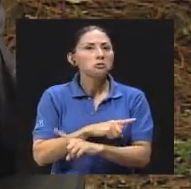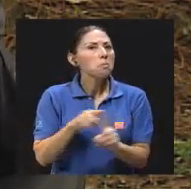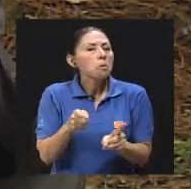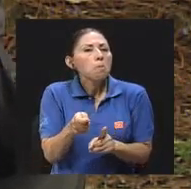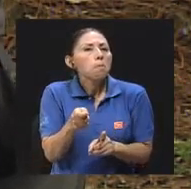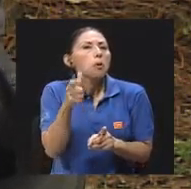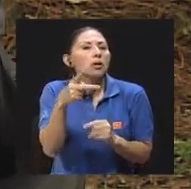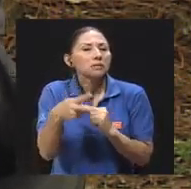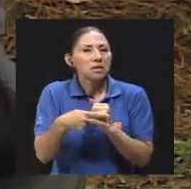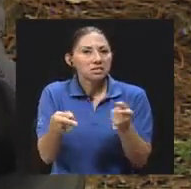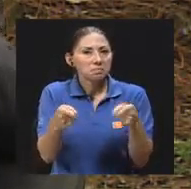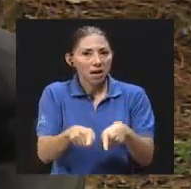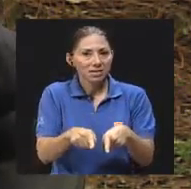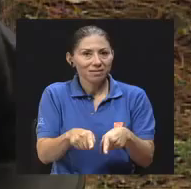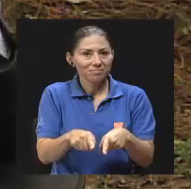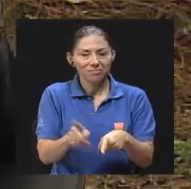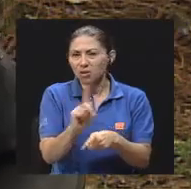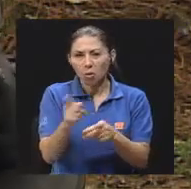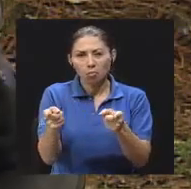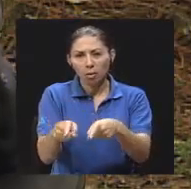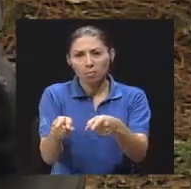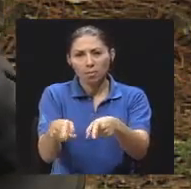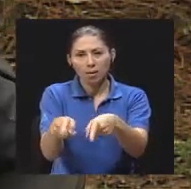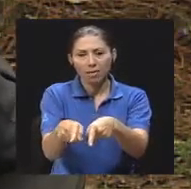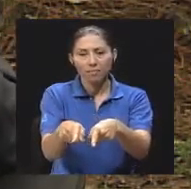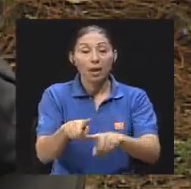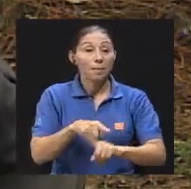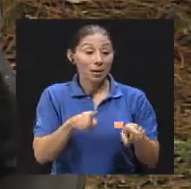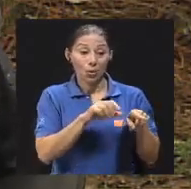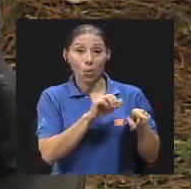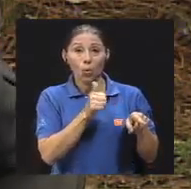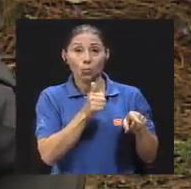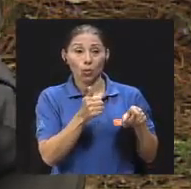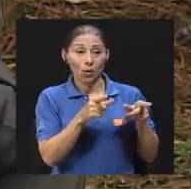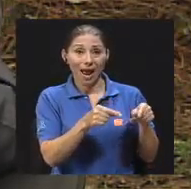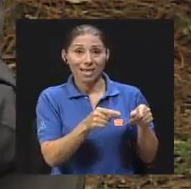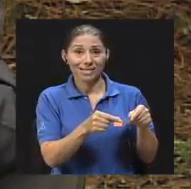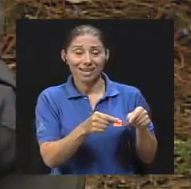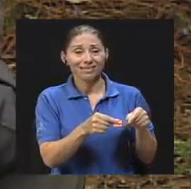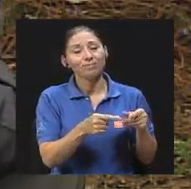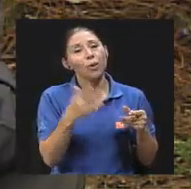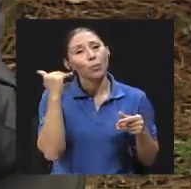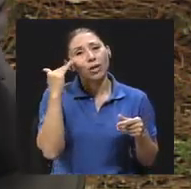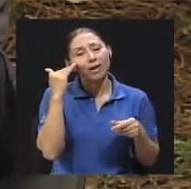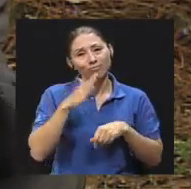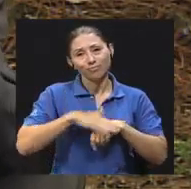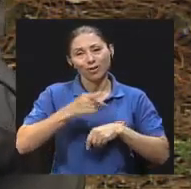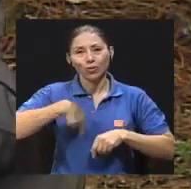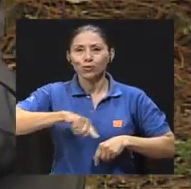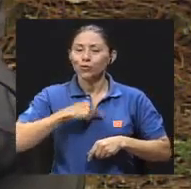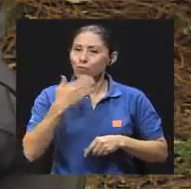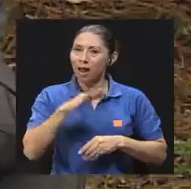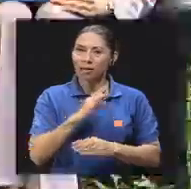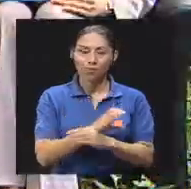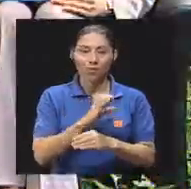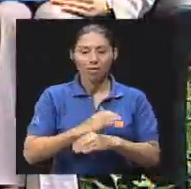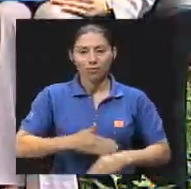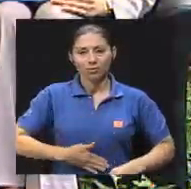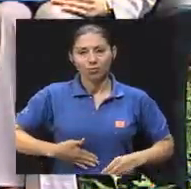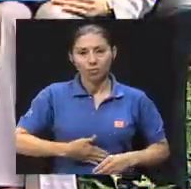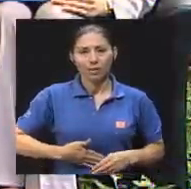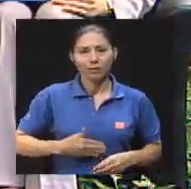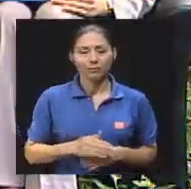tan frecuente como el cáncer tradicional que hablamos, que es producido por el mal cuidado que tenemos del estómago.